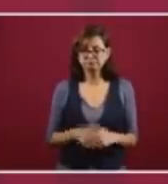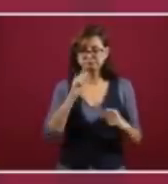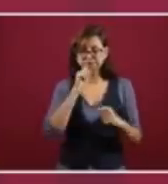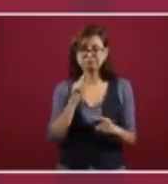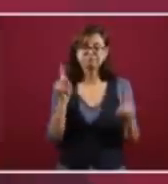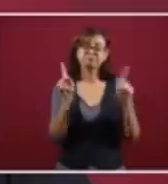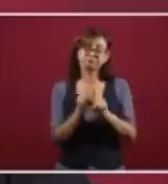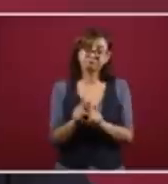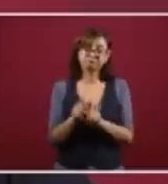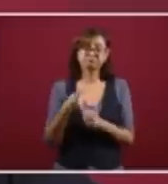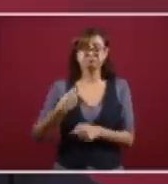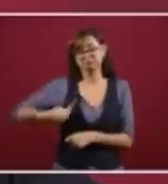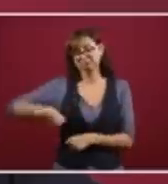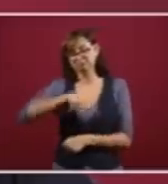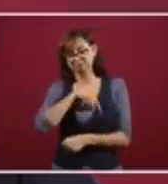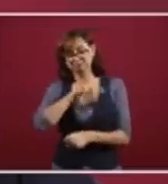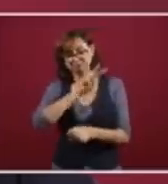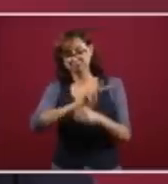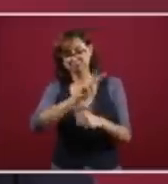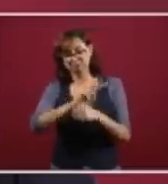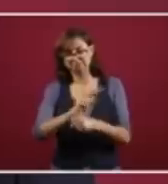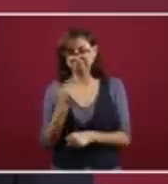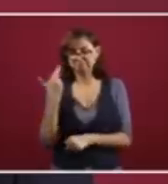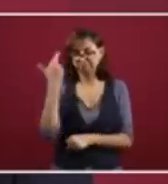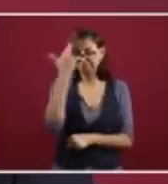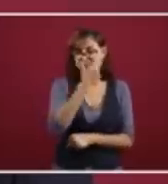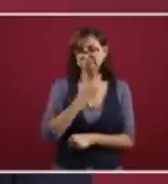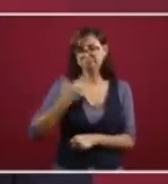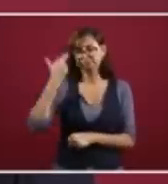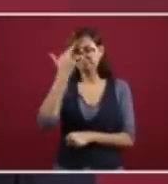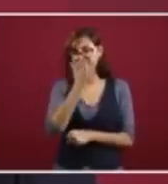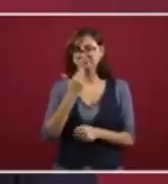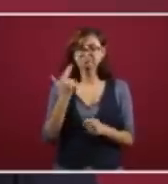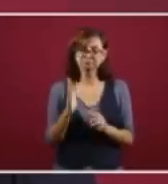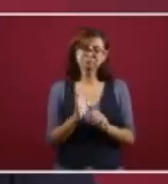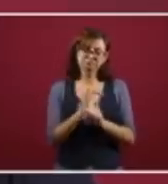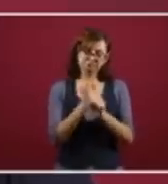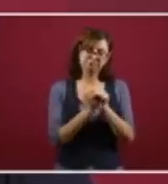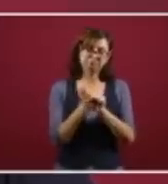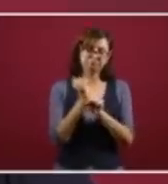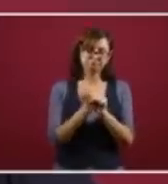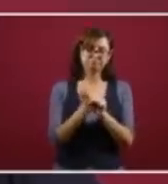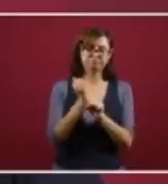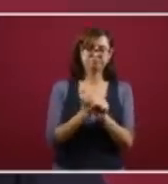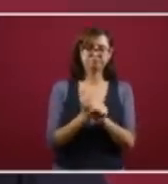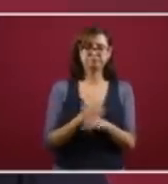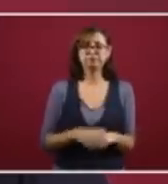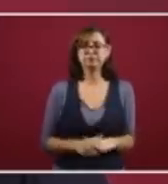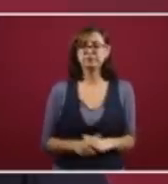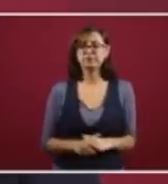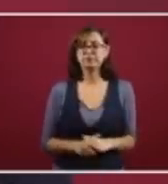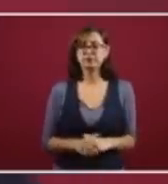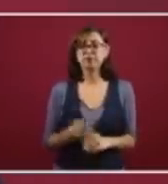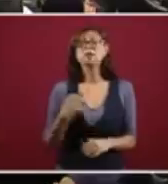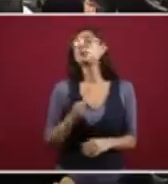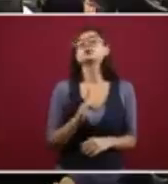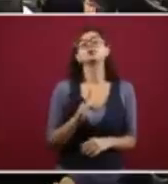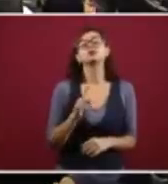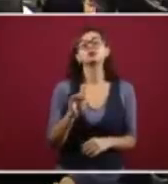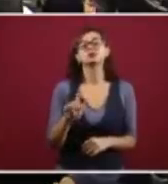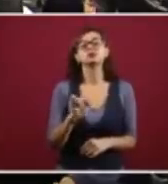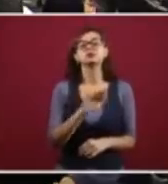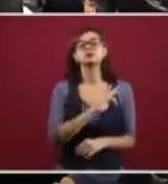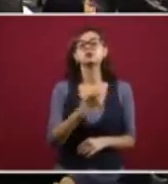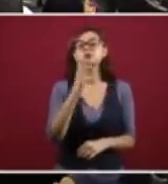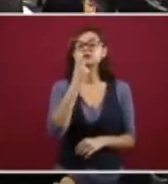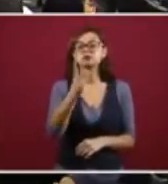auditorías, pues está llevando a cabo, como ya se dijo aquí, las investigaciones. Lo que les podemos decir es que quienes estamos aquí